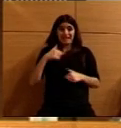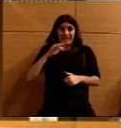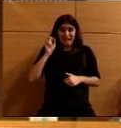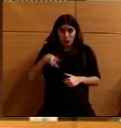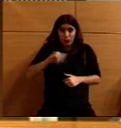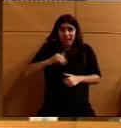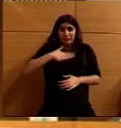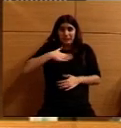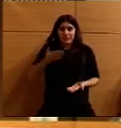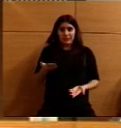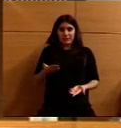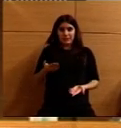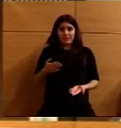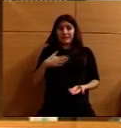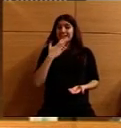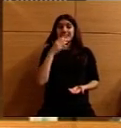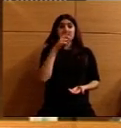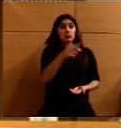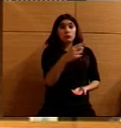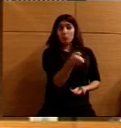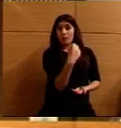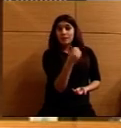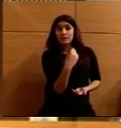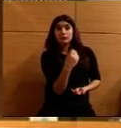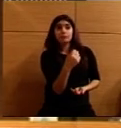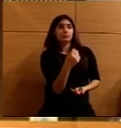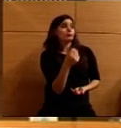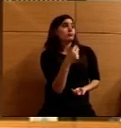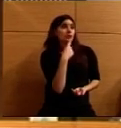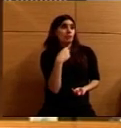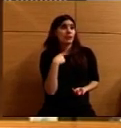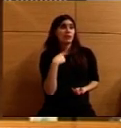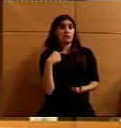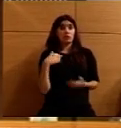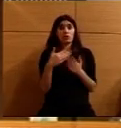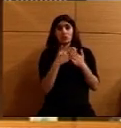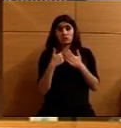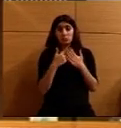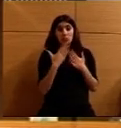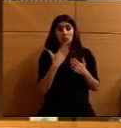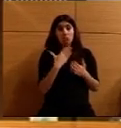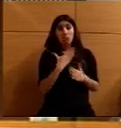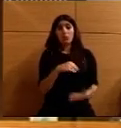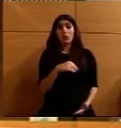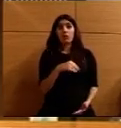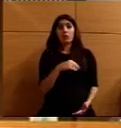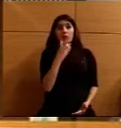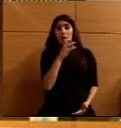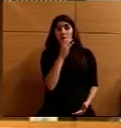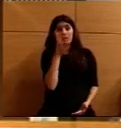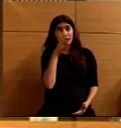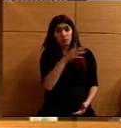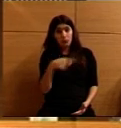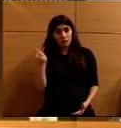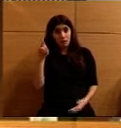tenemos. Y si usted me dice que estudie la posibilidad de presentar